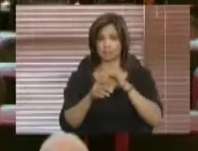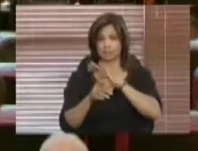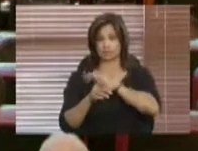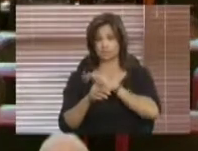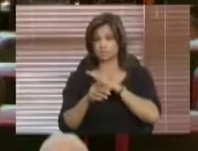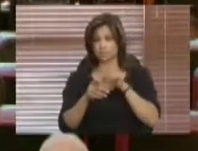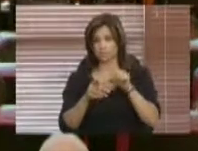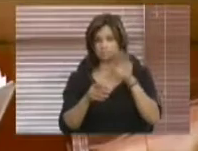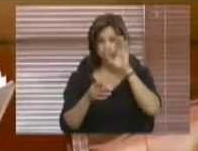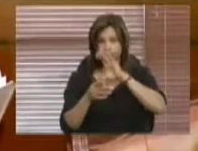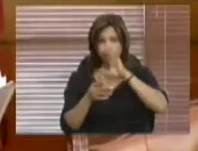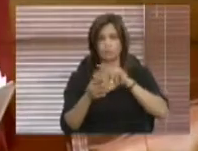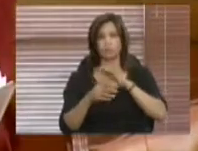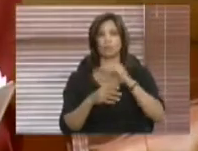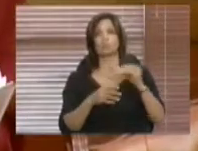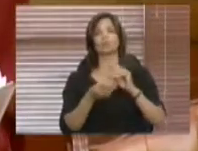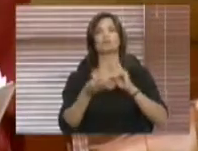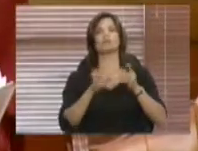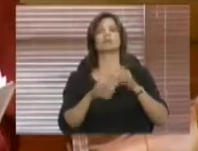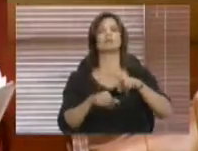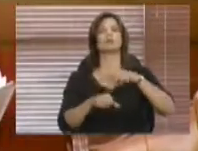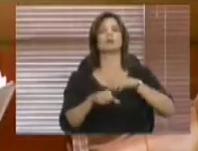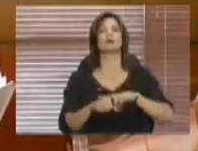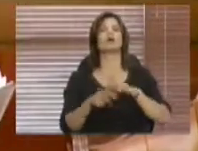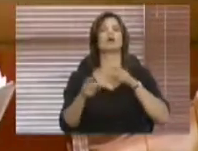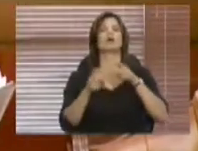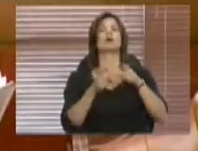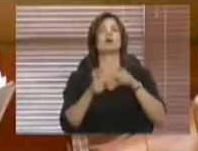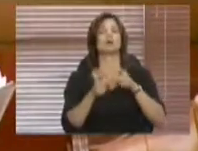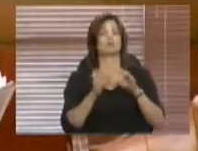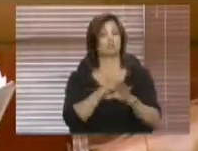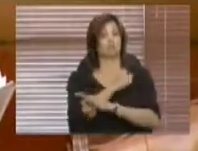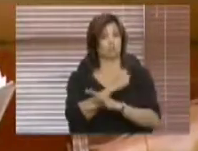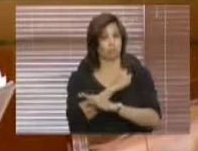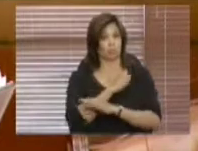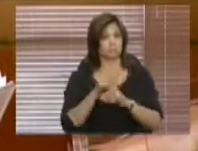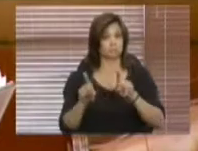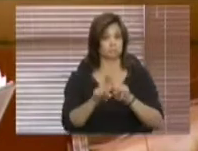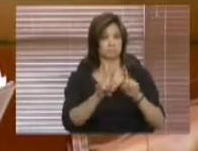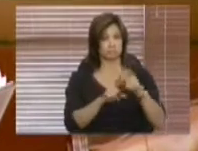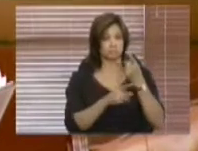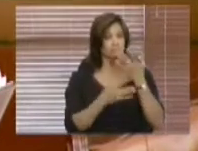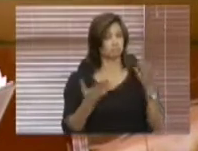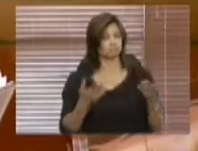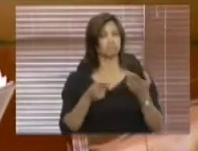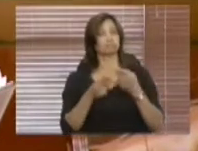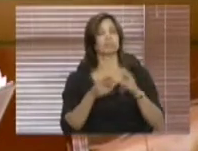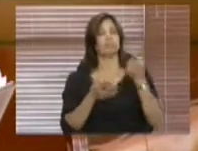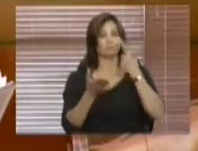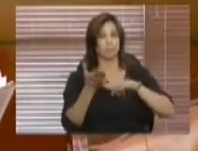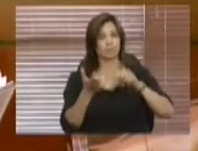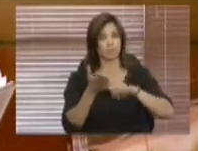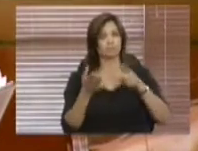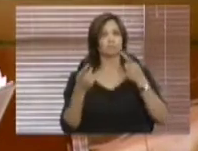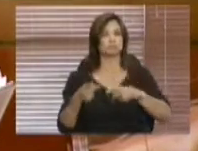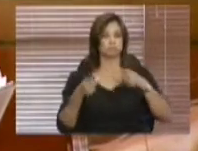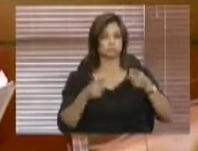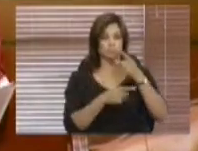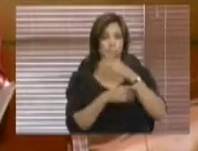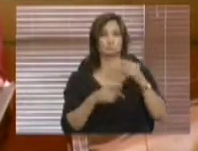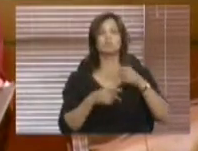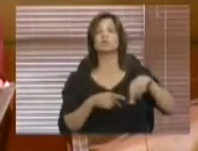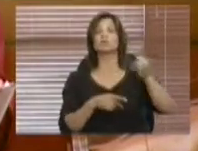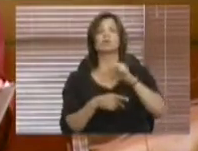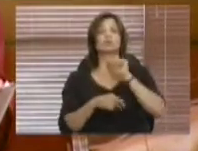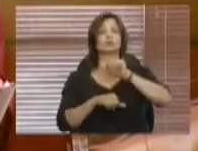policial y o de la Dirección Nacional de Control de Drogas, así como las temporales de investigación delictiva y